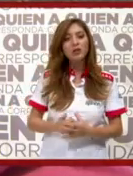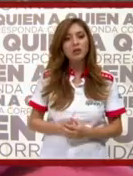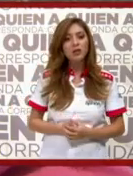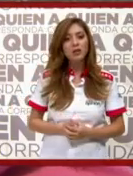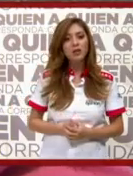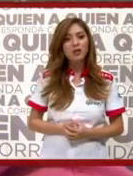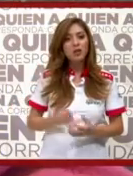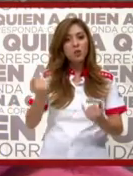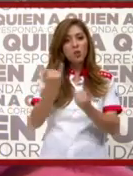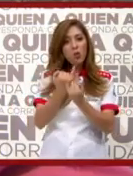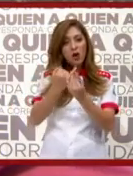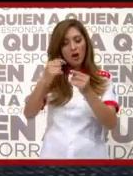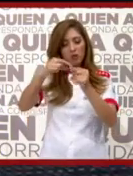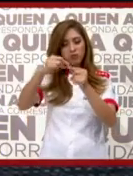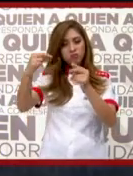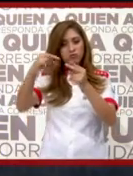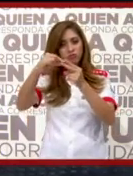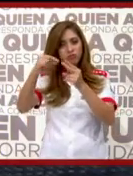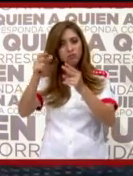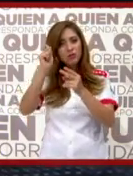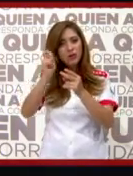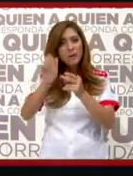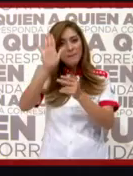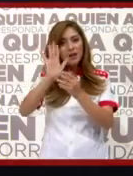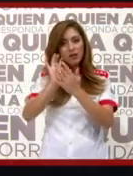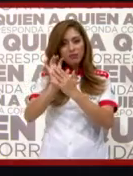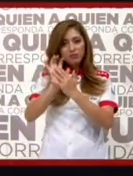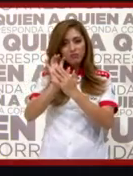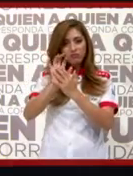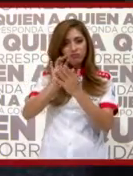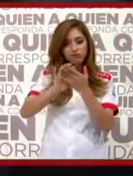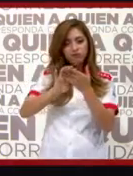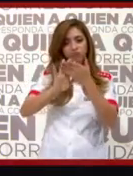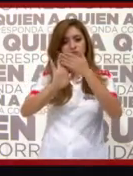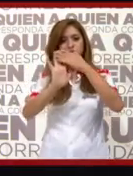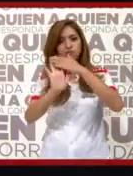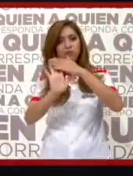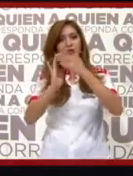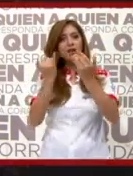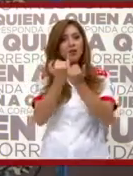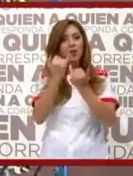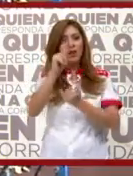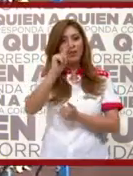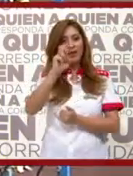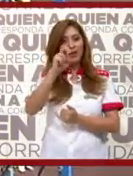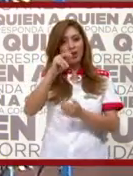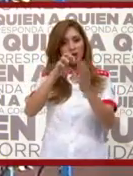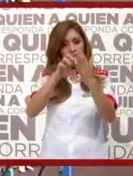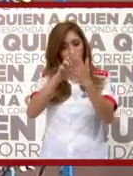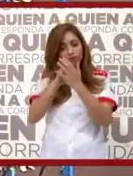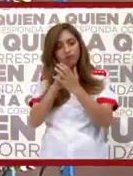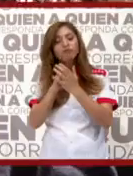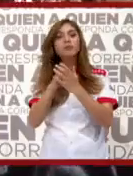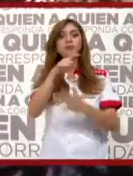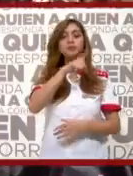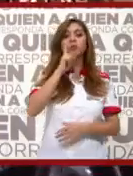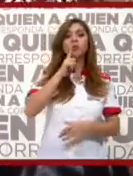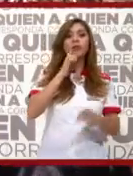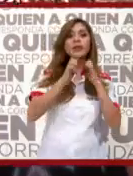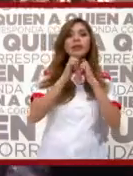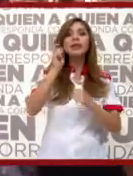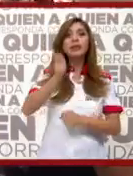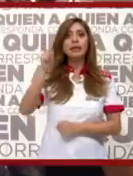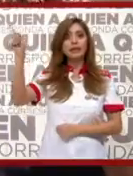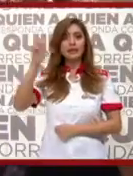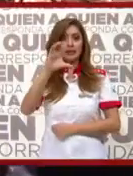los dedos del pie ya los tiene como que se le están doblando para arriba y se le están encogiendo los tendones. A decir de la entrevistada, fue en el centro de